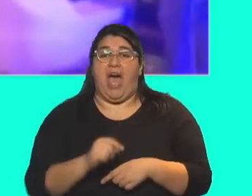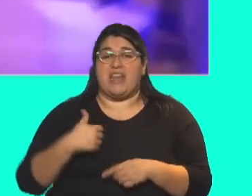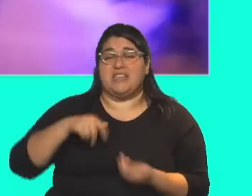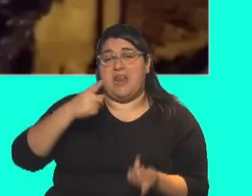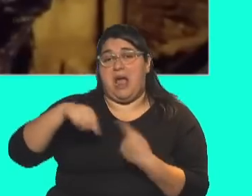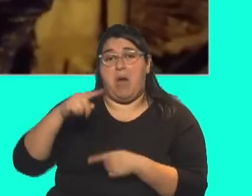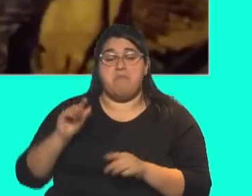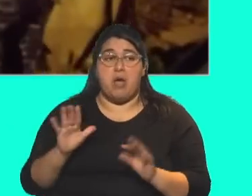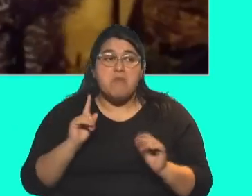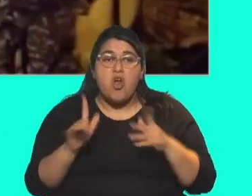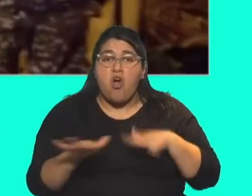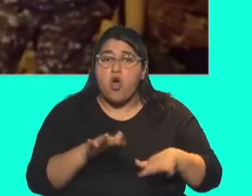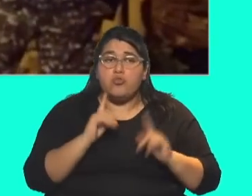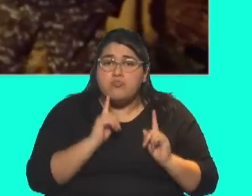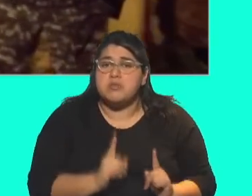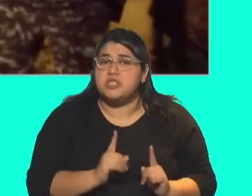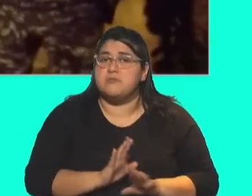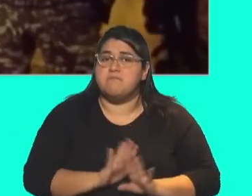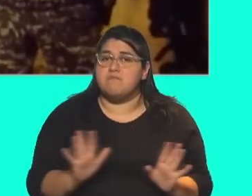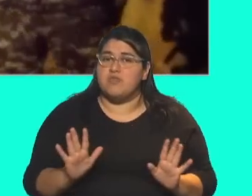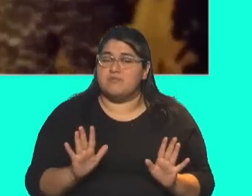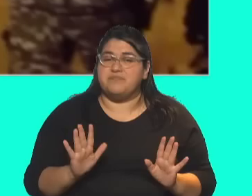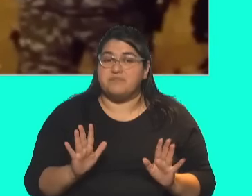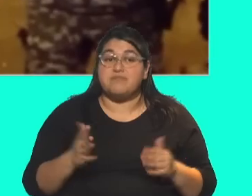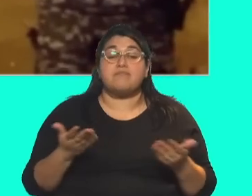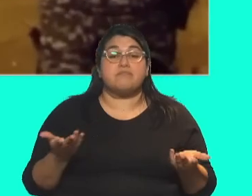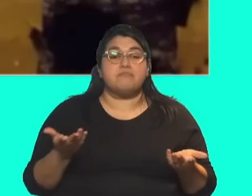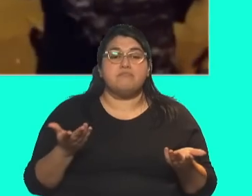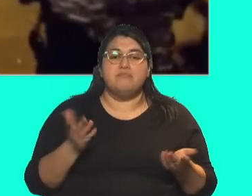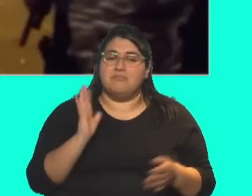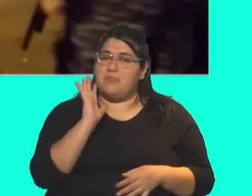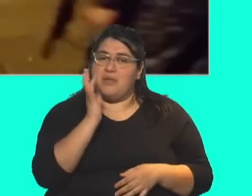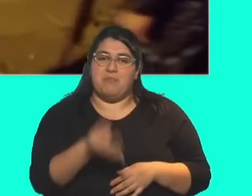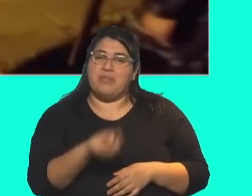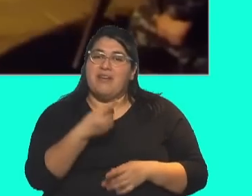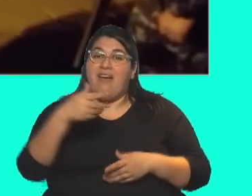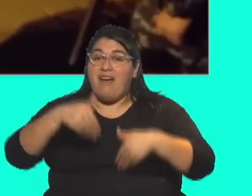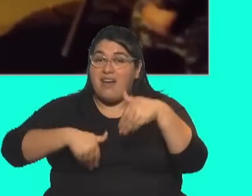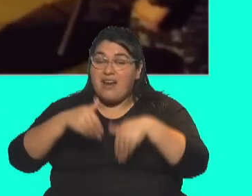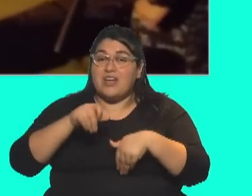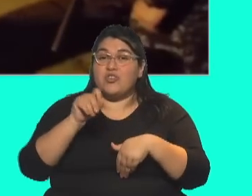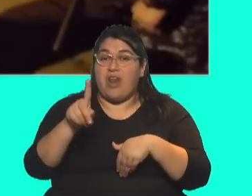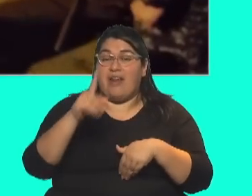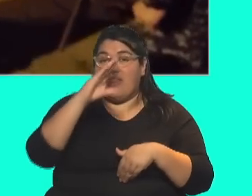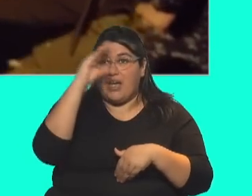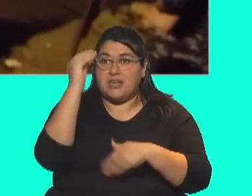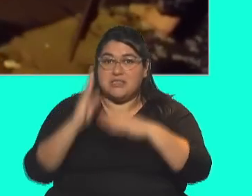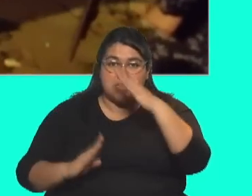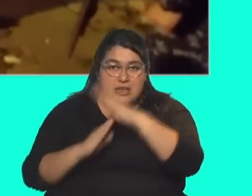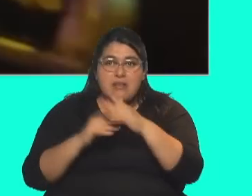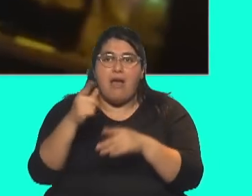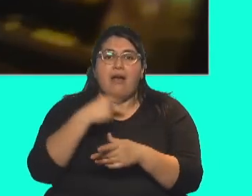son lo mismo no tengo ninguna duda de que fue para evitar que la potencia electoral de cristina se ponga en acto en el